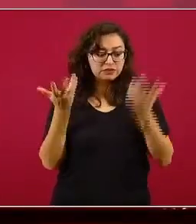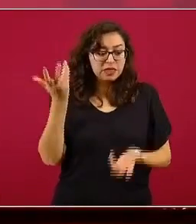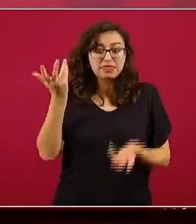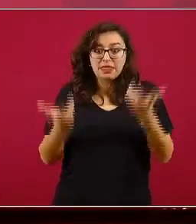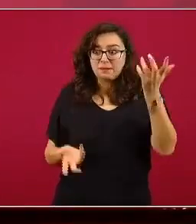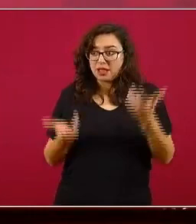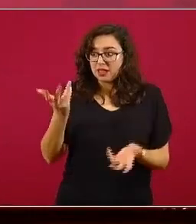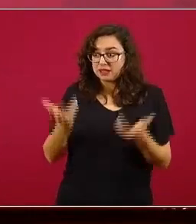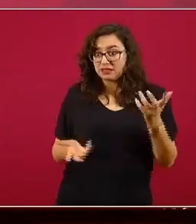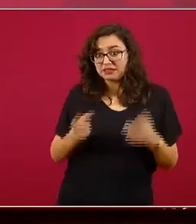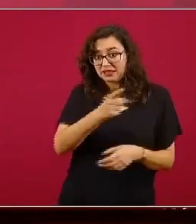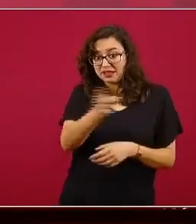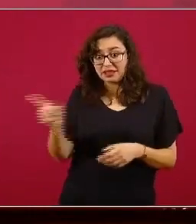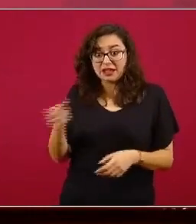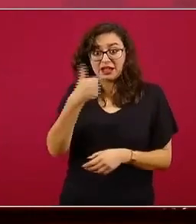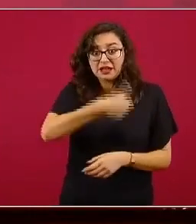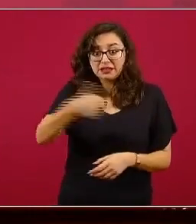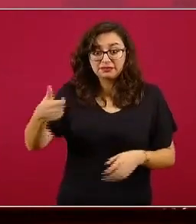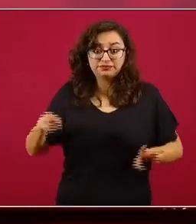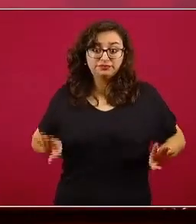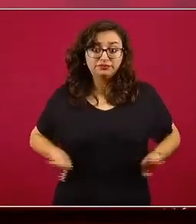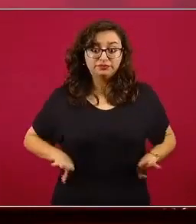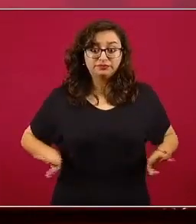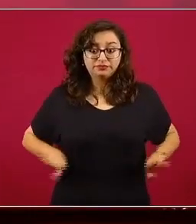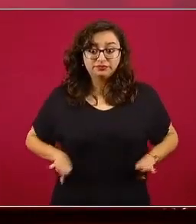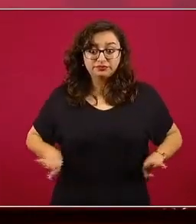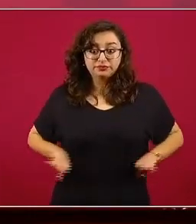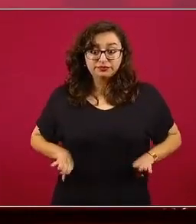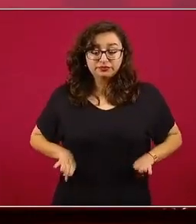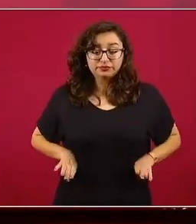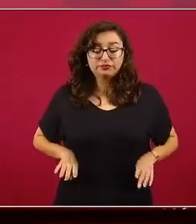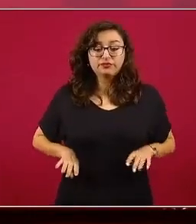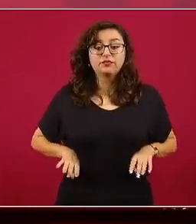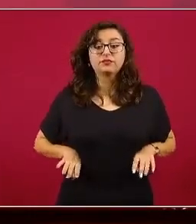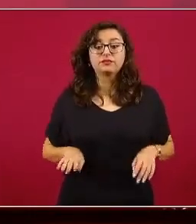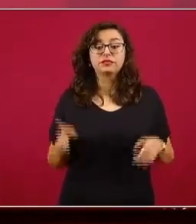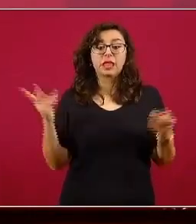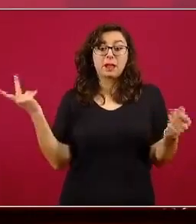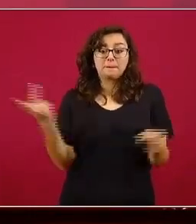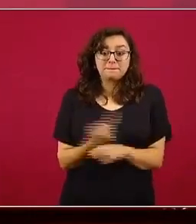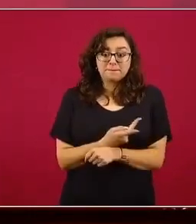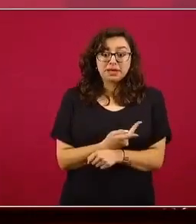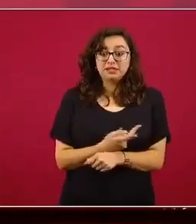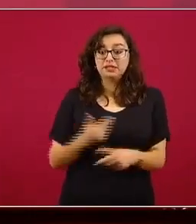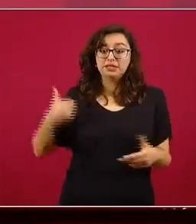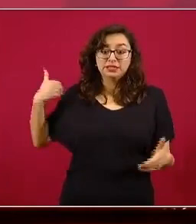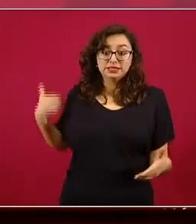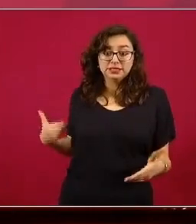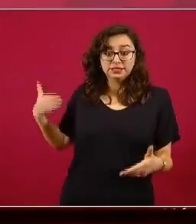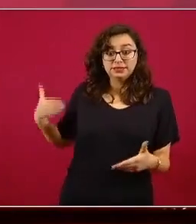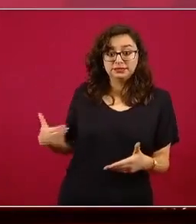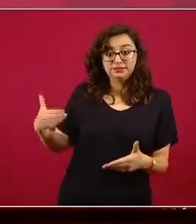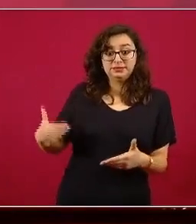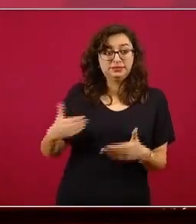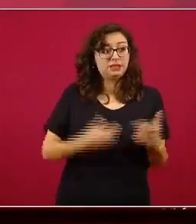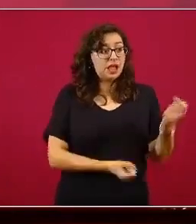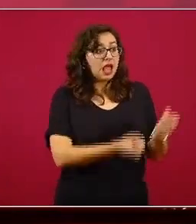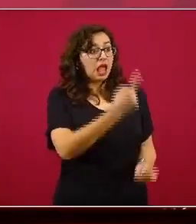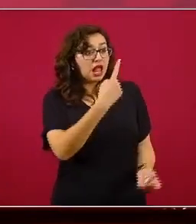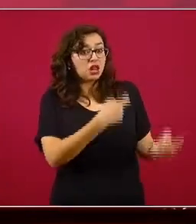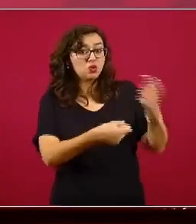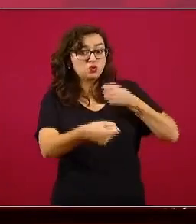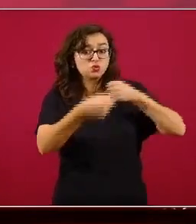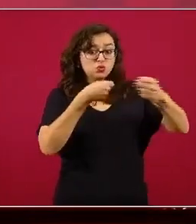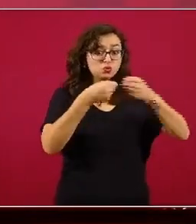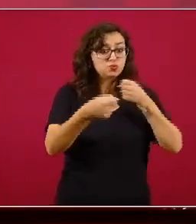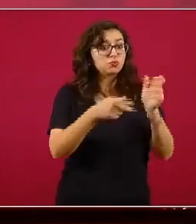Esta idea que se ha ido a lo largo de la epidemia alimentando por ciertos medios de comunicación